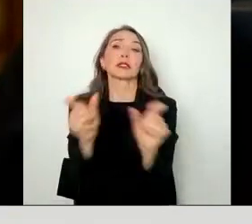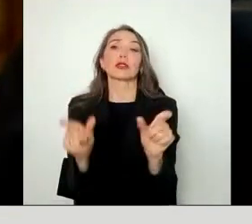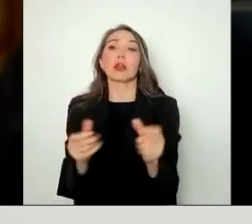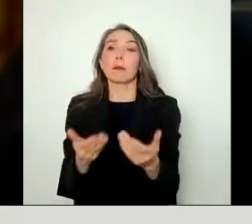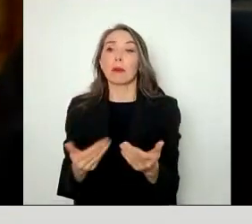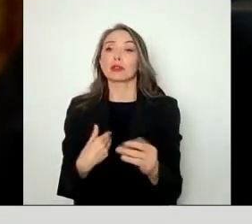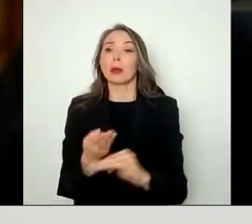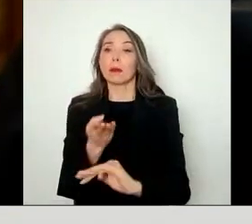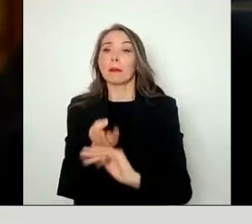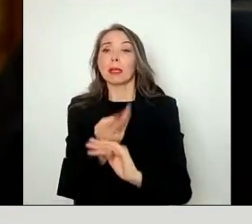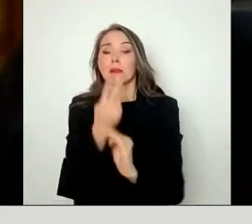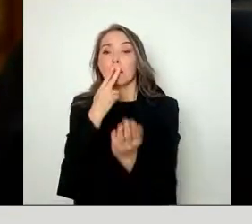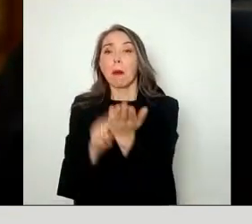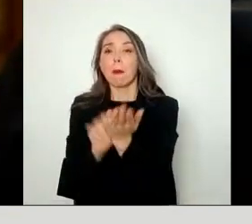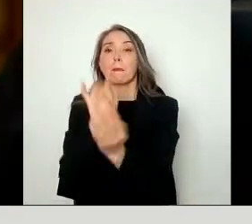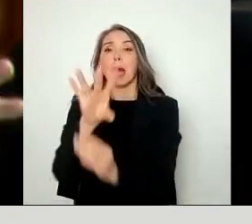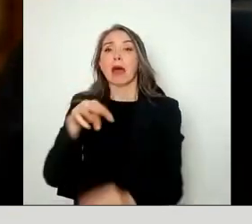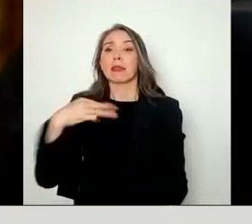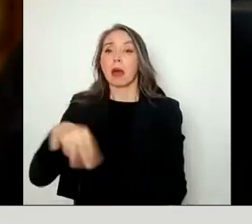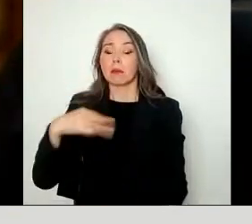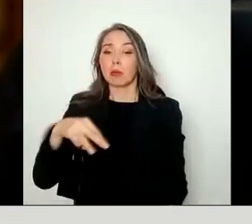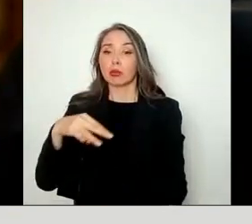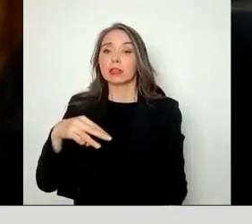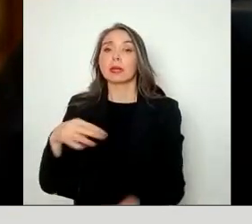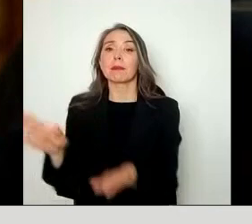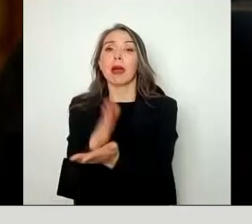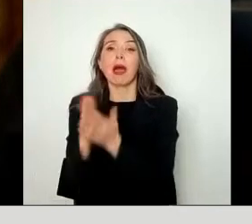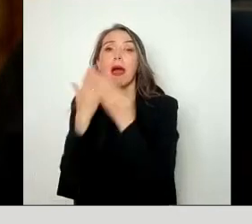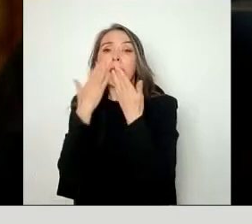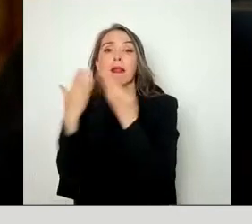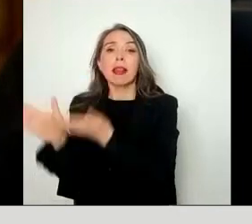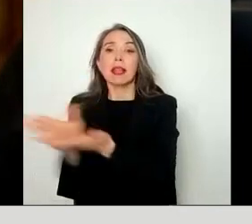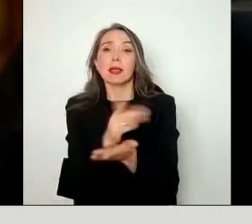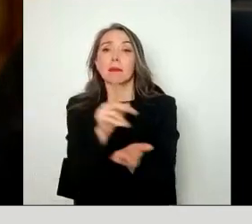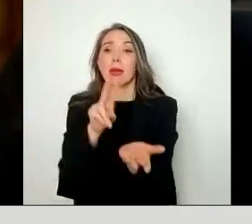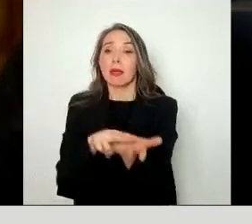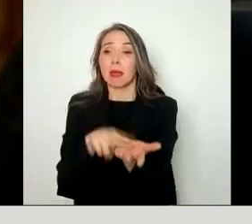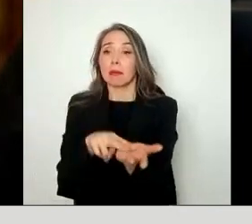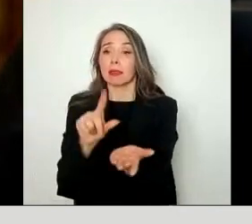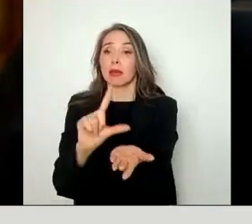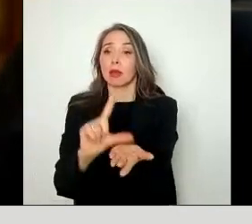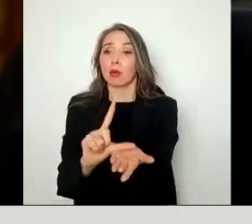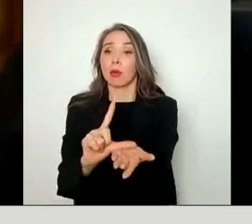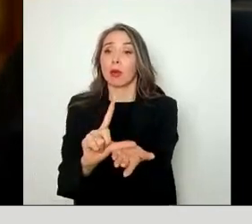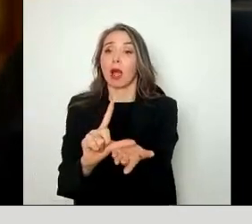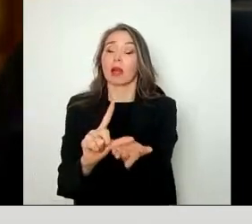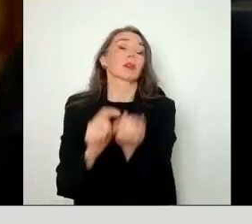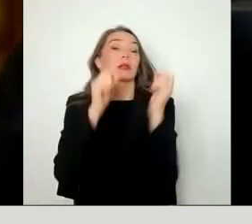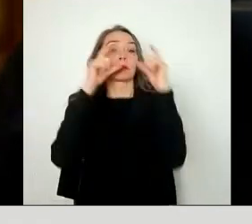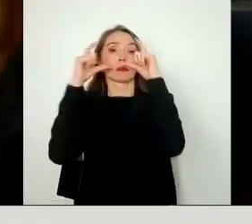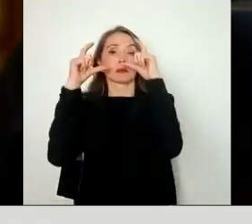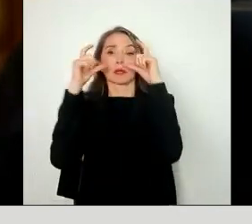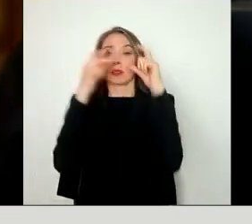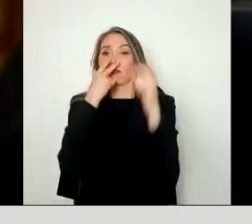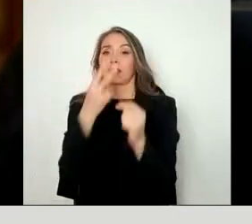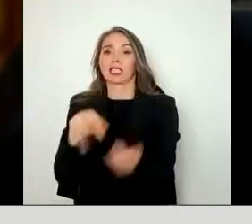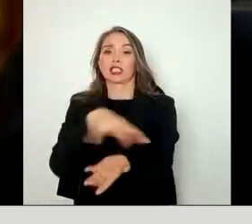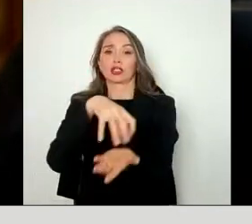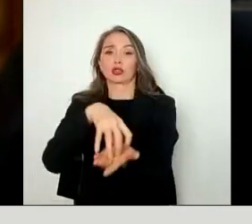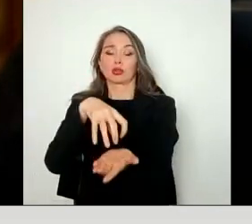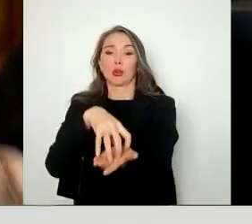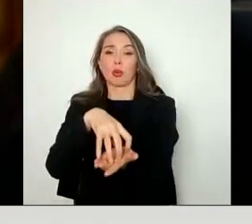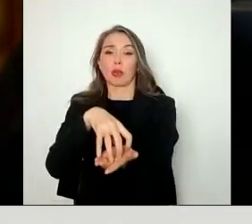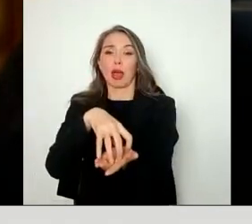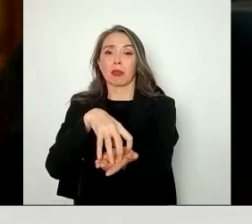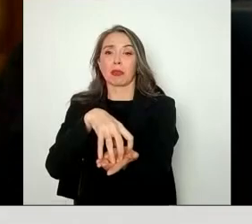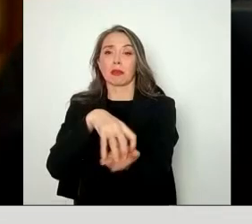oficie al municipio para que se limpie ese lugar que realmente da una impresión de que estamos una ciudad que está completamente